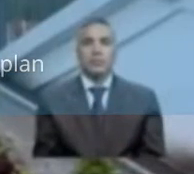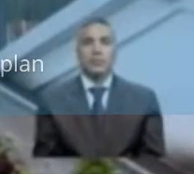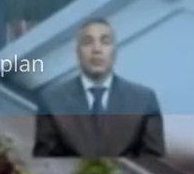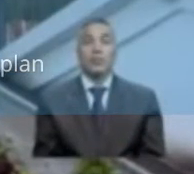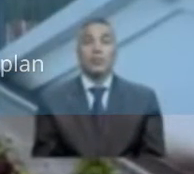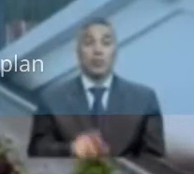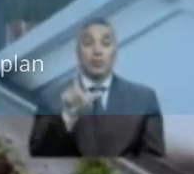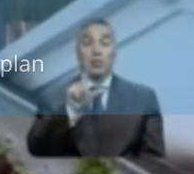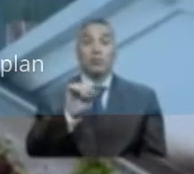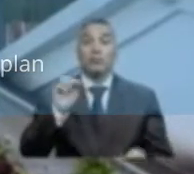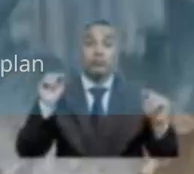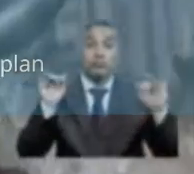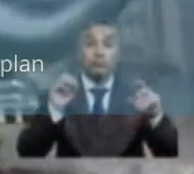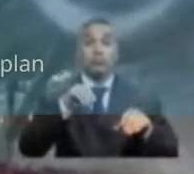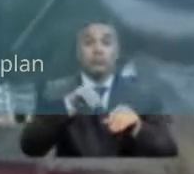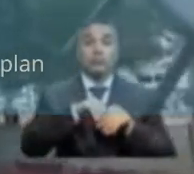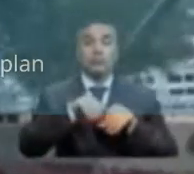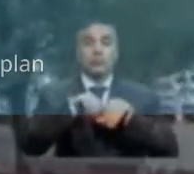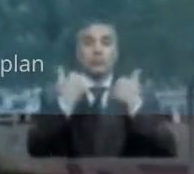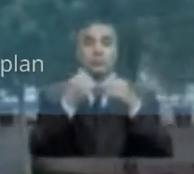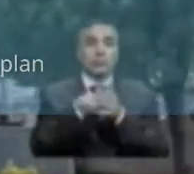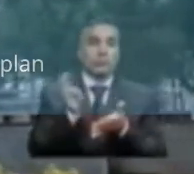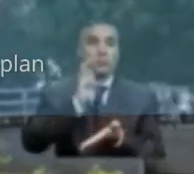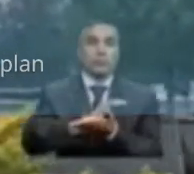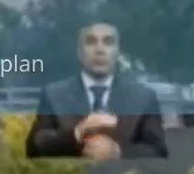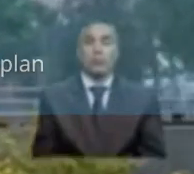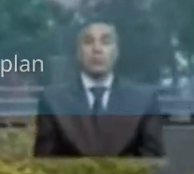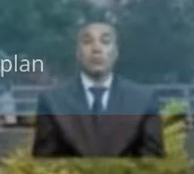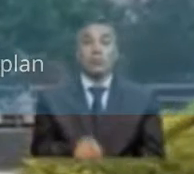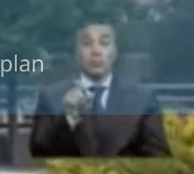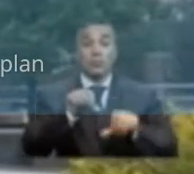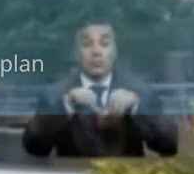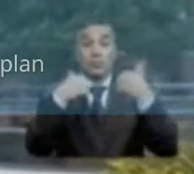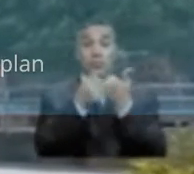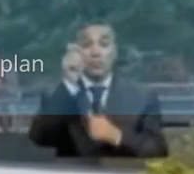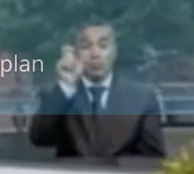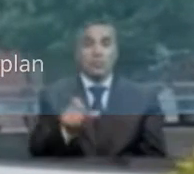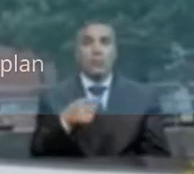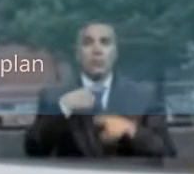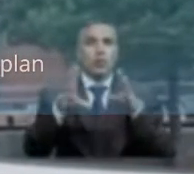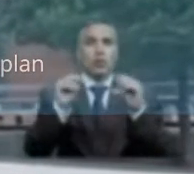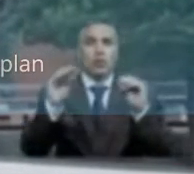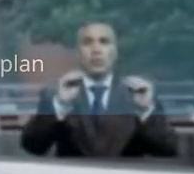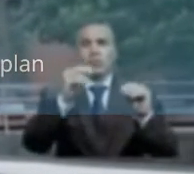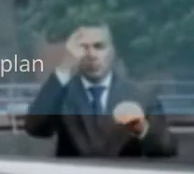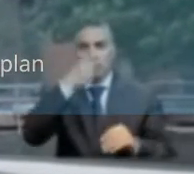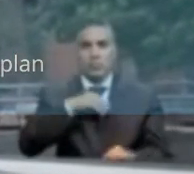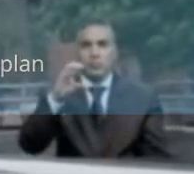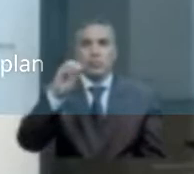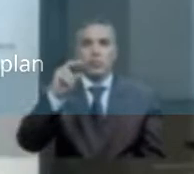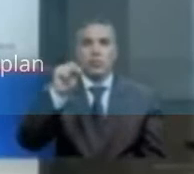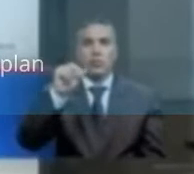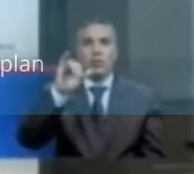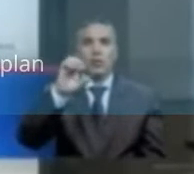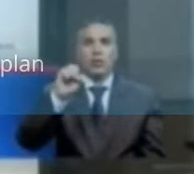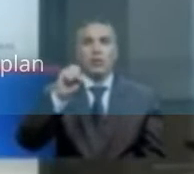Este lunes hubo un movimiento inusual en la Asamblea Nacional. Muy pocos legisladores llegaron, pero la mayoría cuestionó la decisión de la CONAIE de intentar